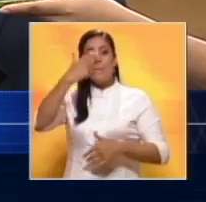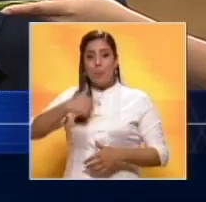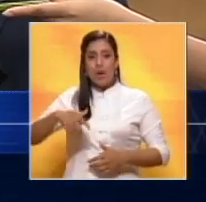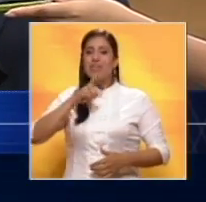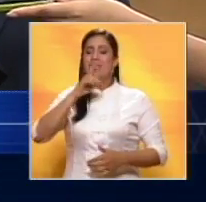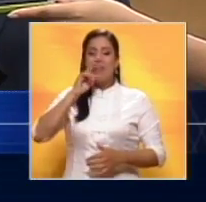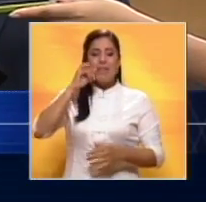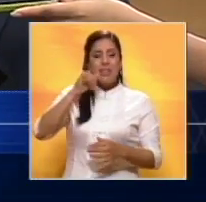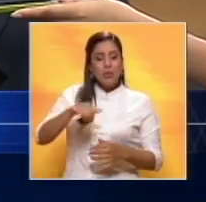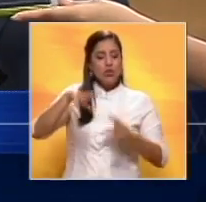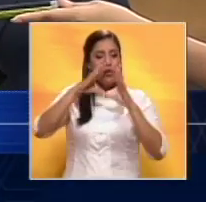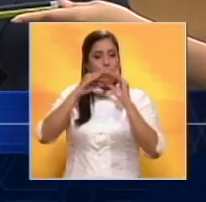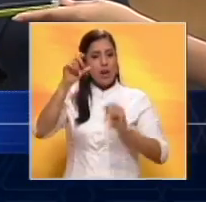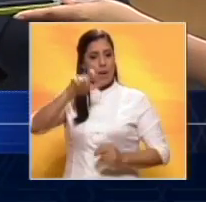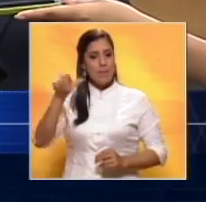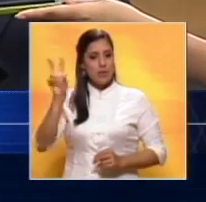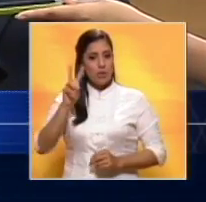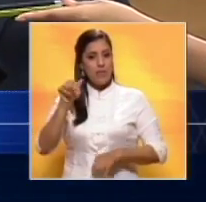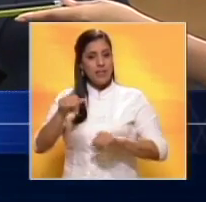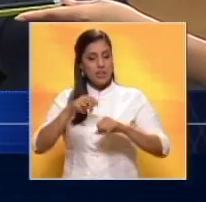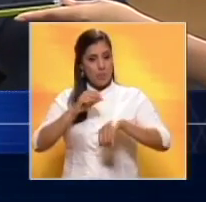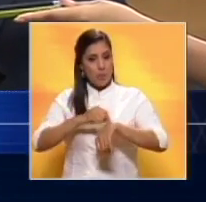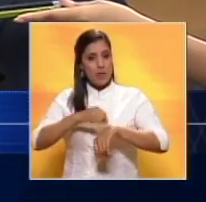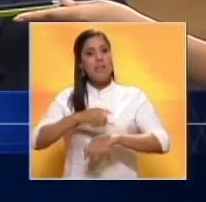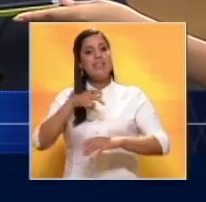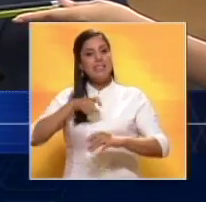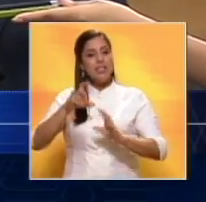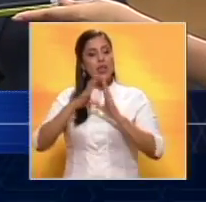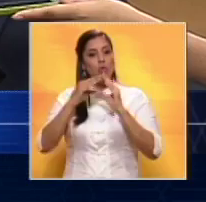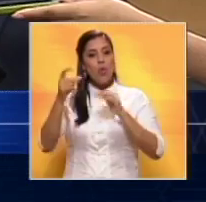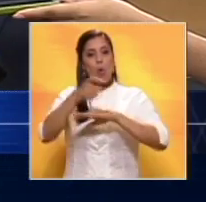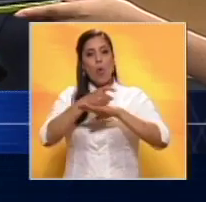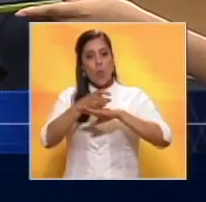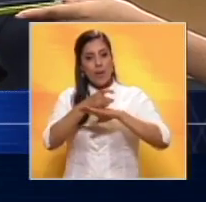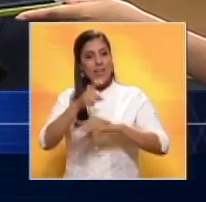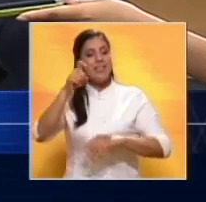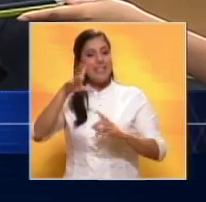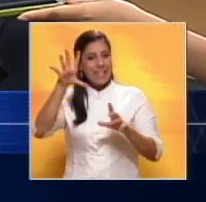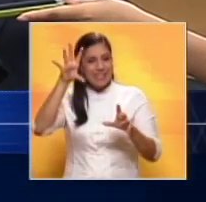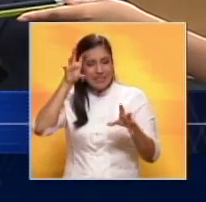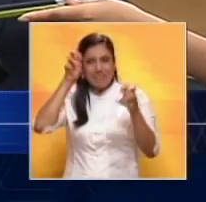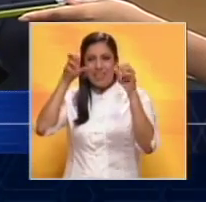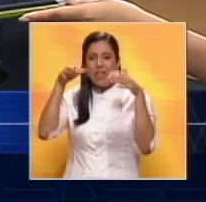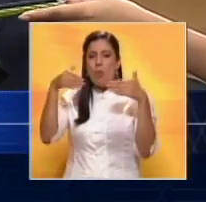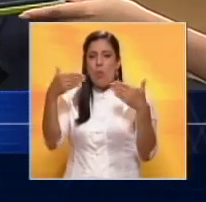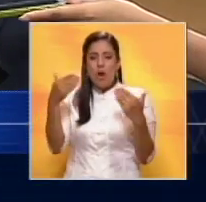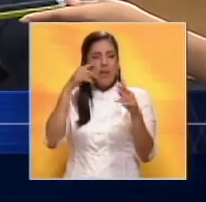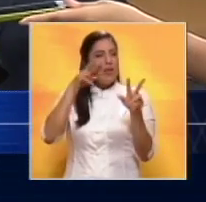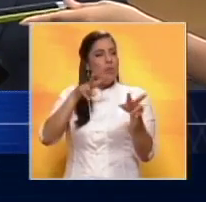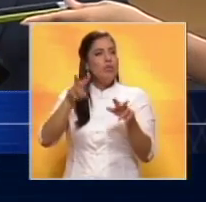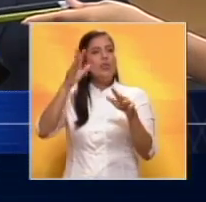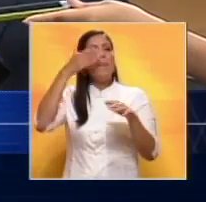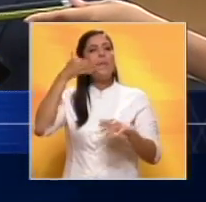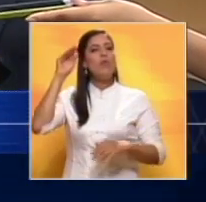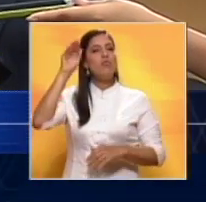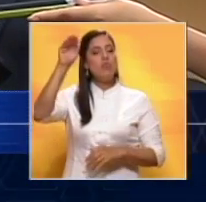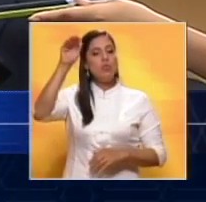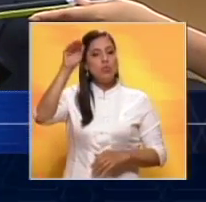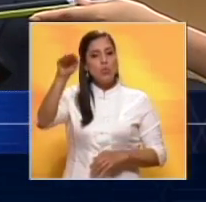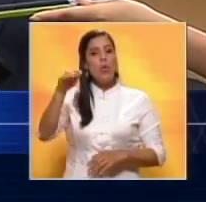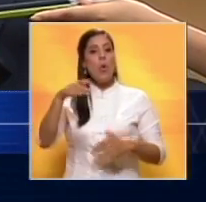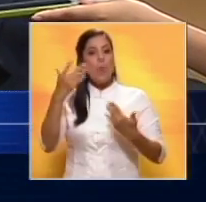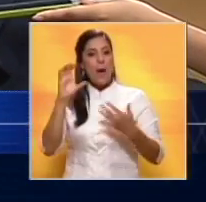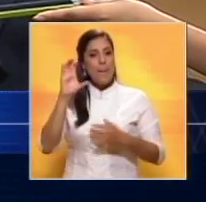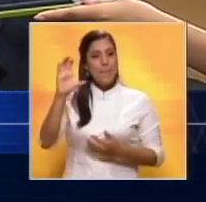lo que demandan todos los venezolanos en este momento. Requerimos de gobernantes que entiendan cuál es la visión de futuro de ese modelo, de